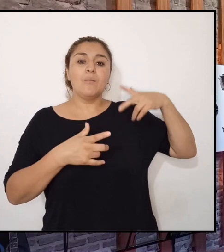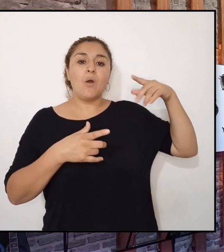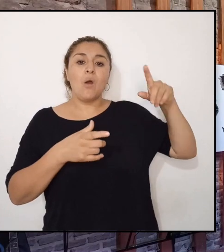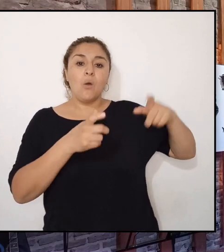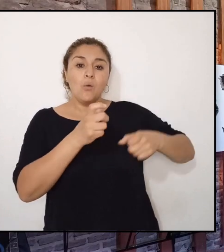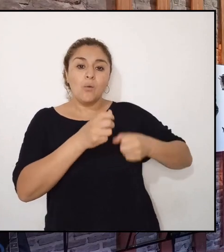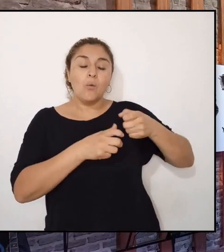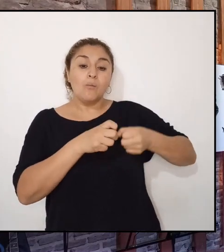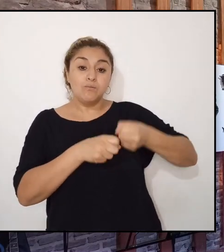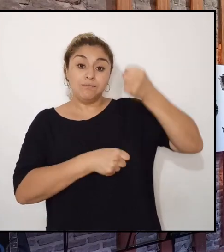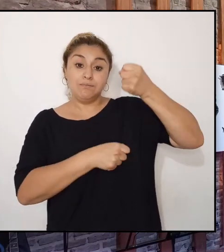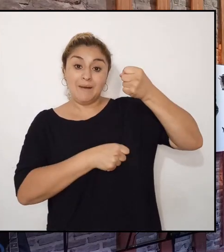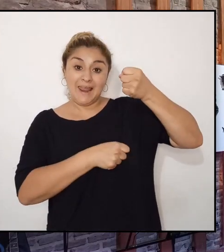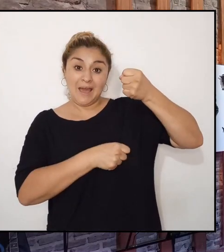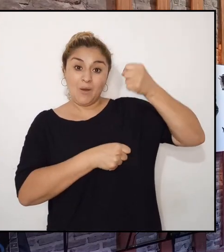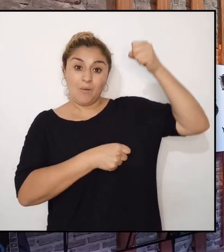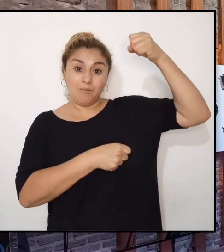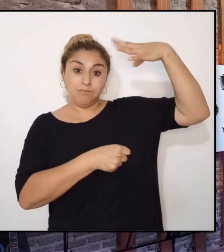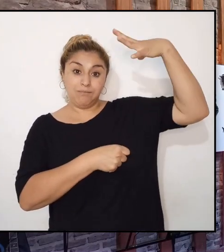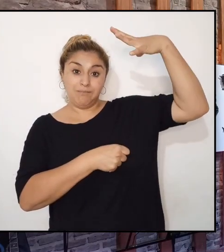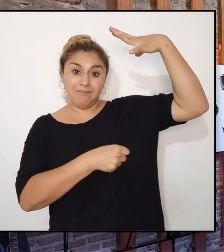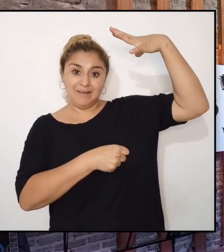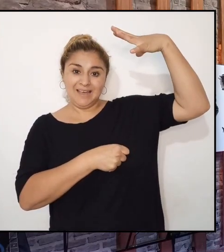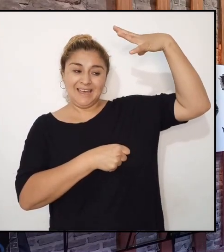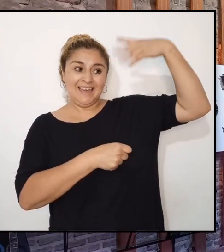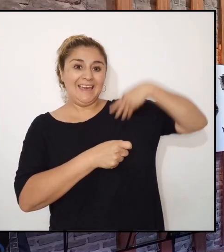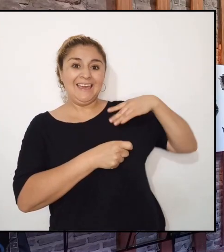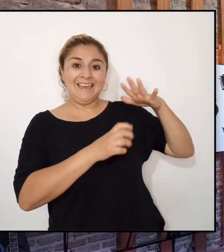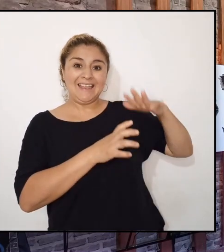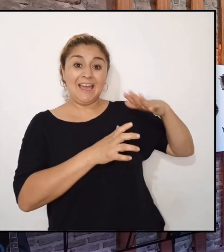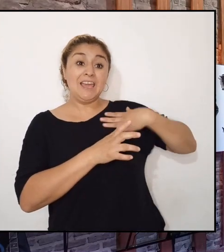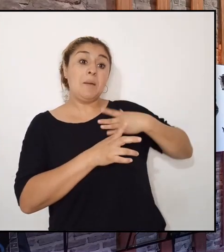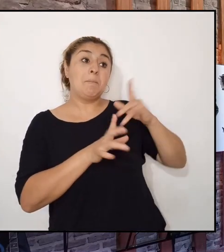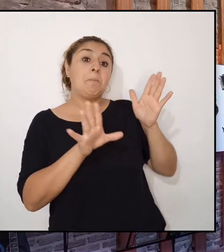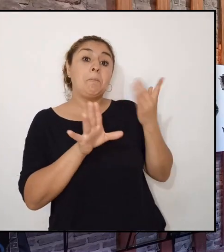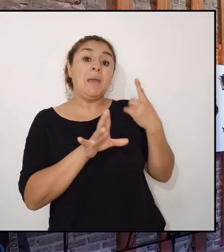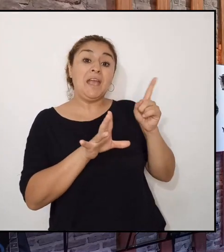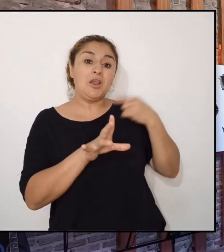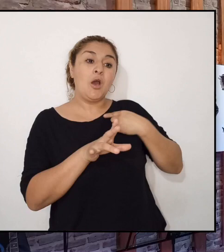¿Y de quién es la responsabilidad ahí? Cuando se pierde un hijo.